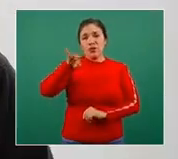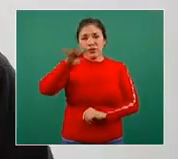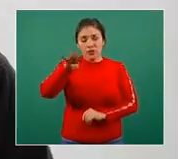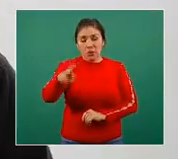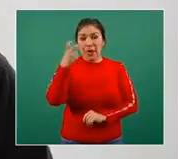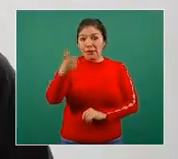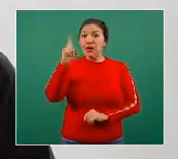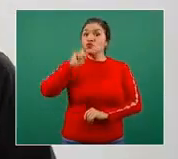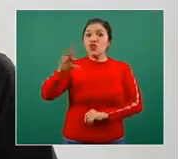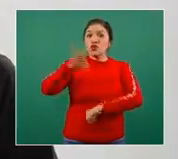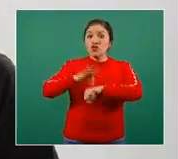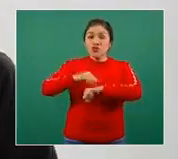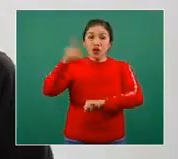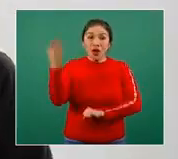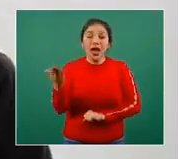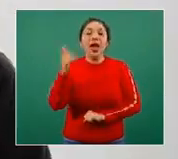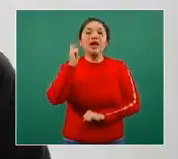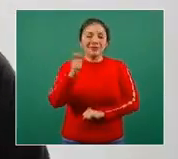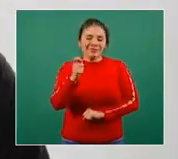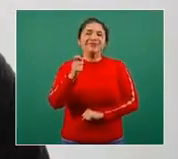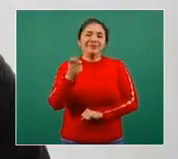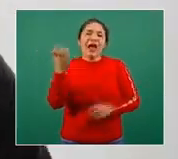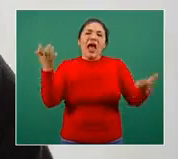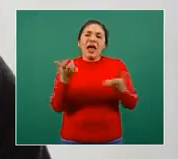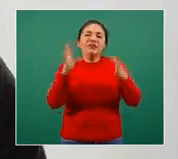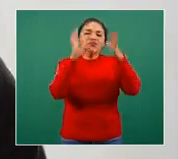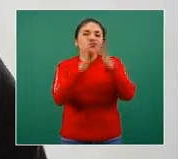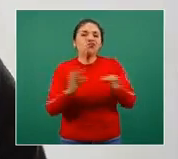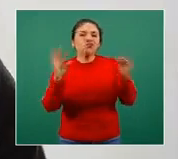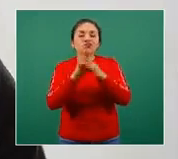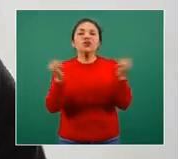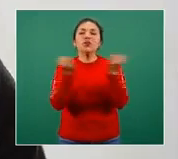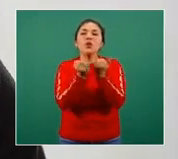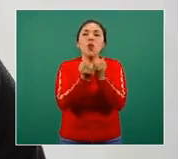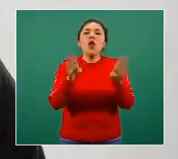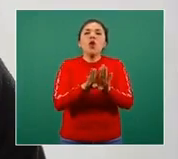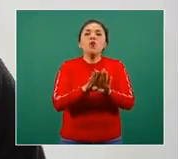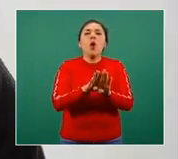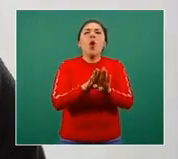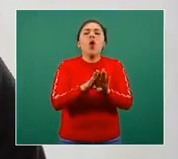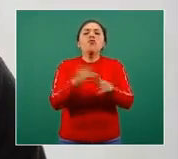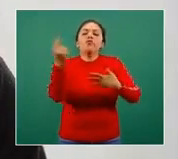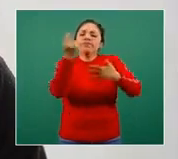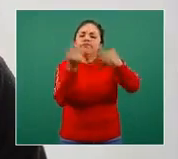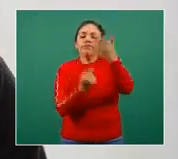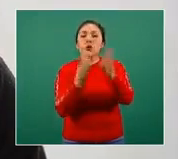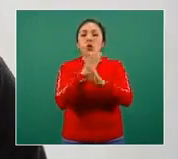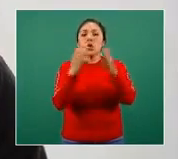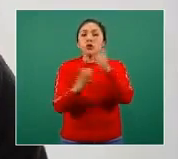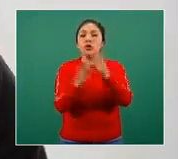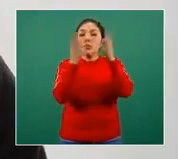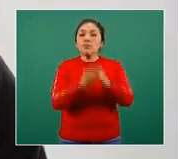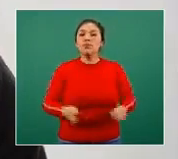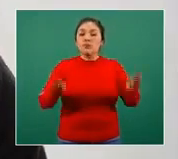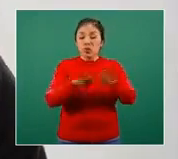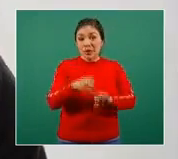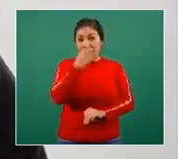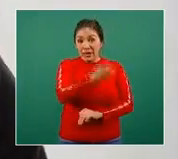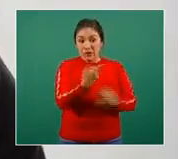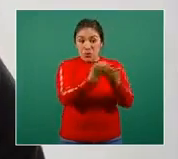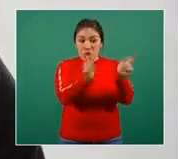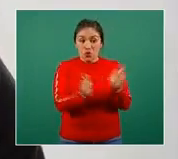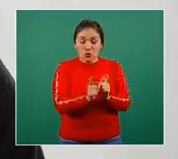la doctora en su momento nos estará actualizando algunos puntos importantes que este grupo